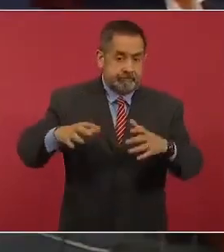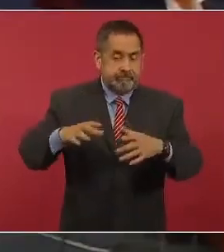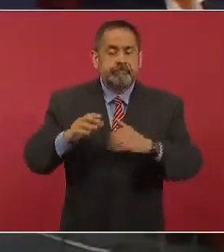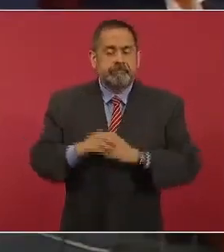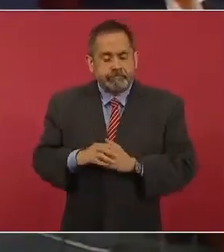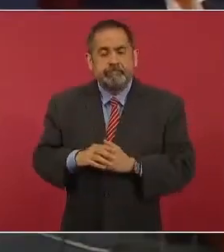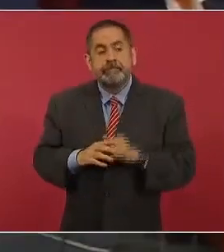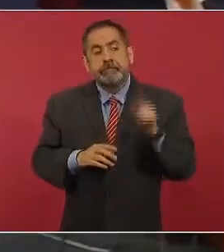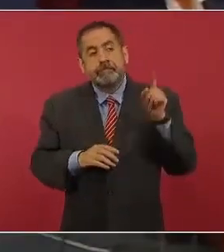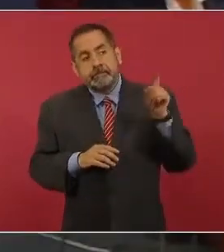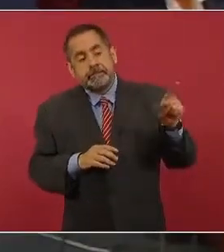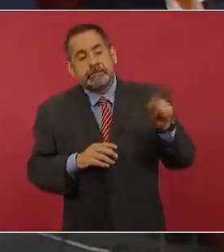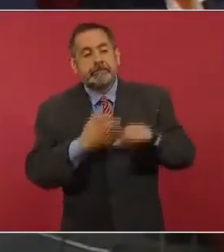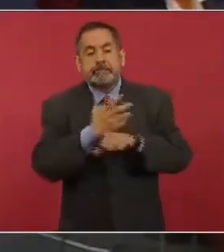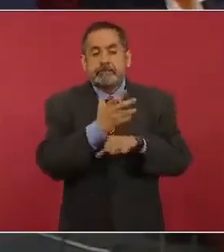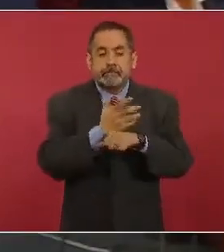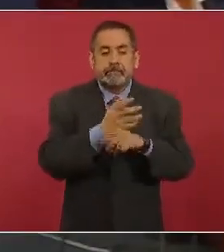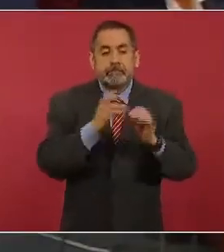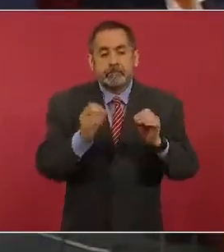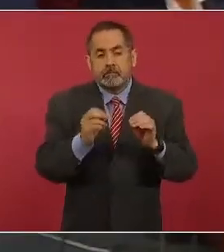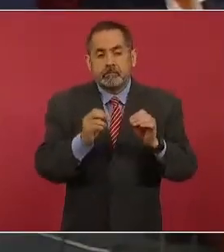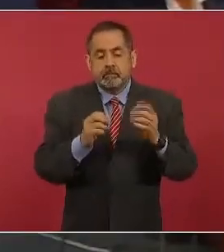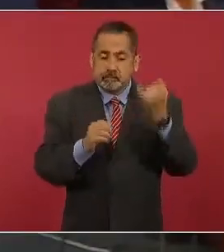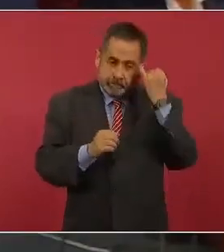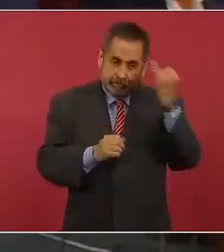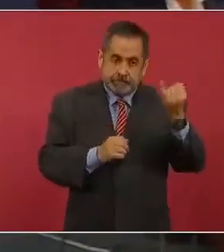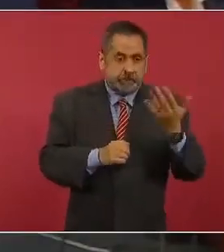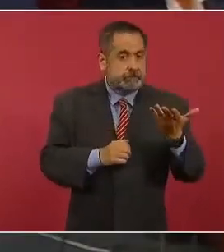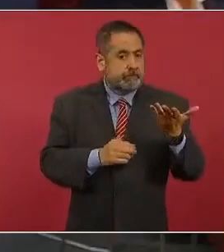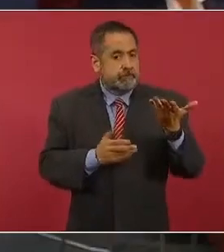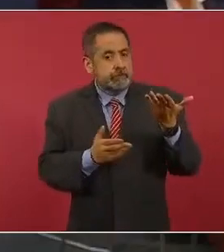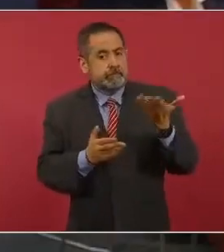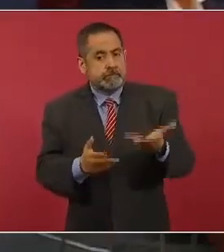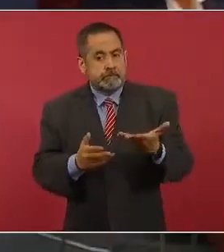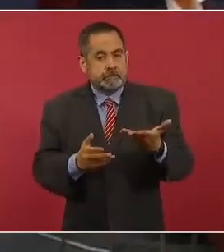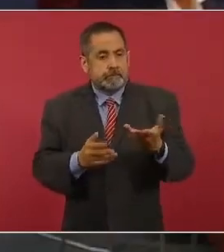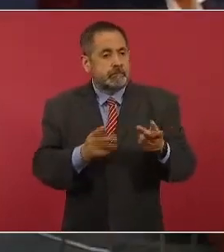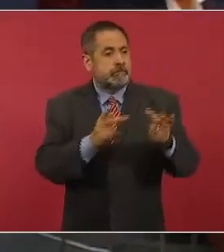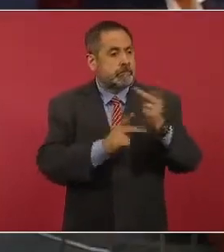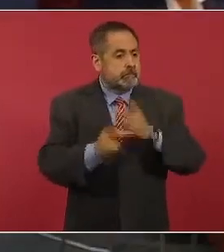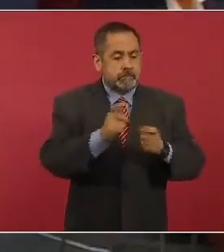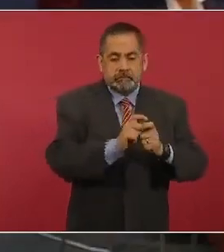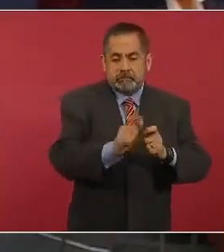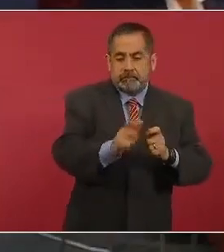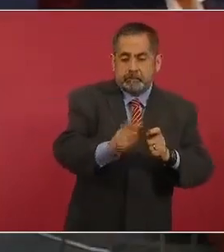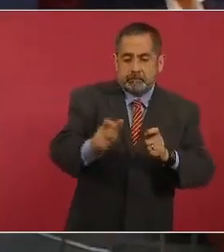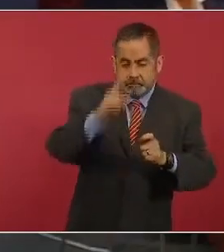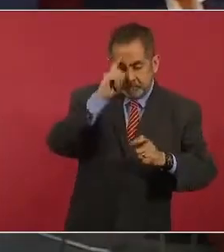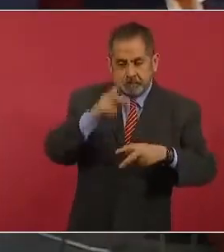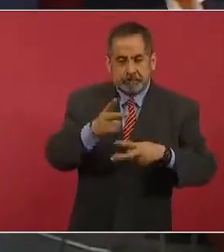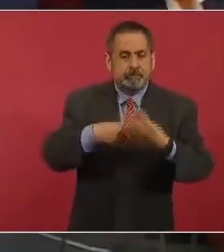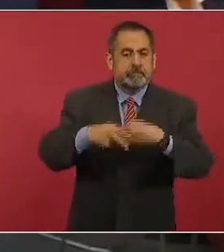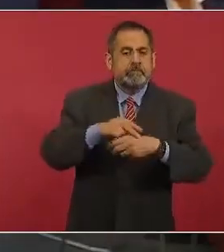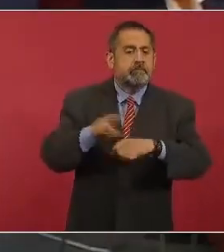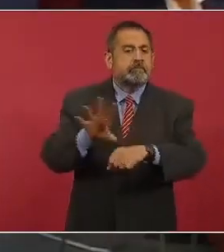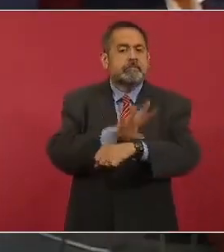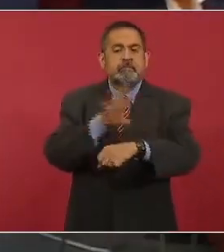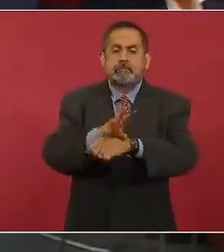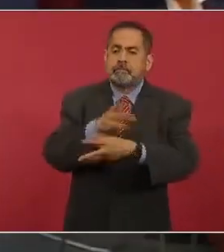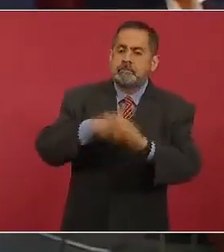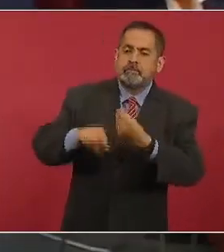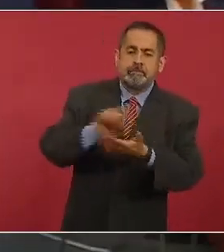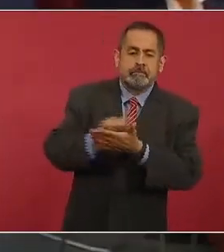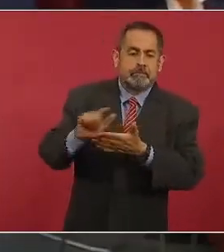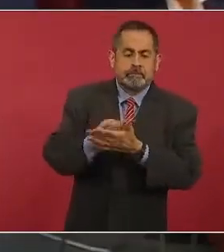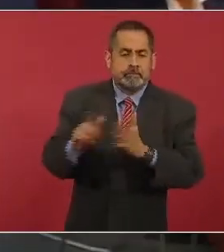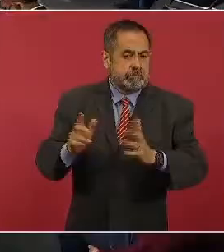Estados Unidos o planteaba que Estados Unidos diera algún tipo de créditos para desarrollar las energías limpias. Si se